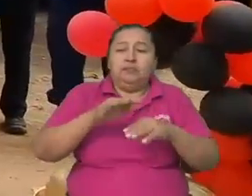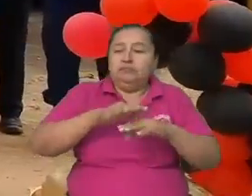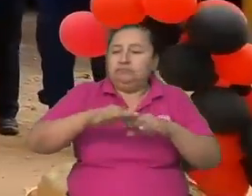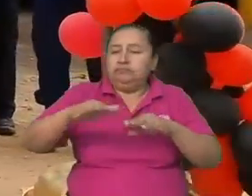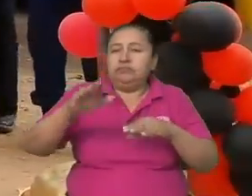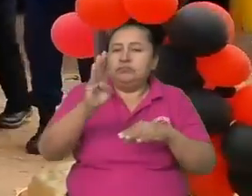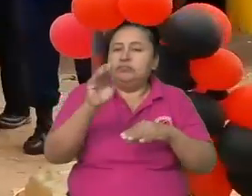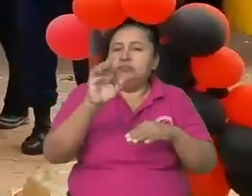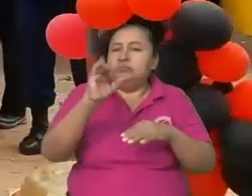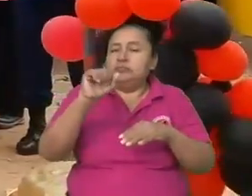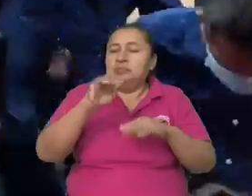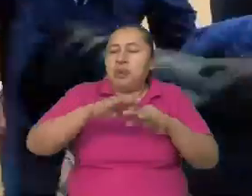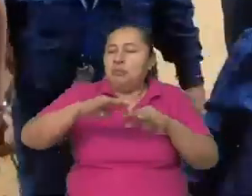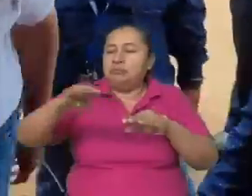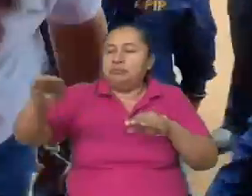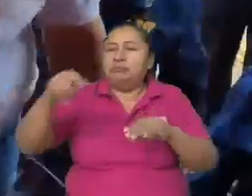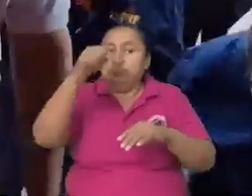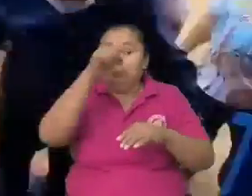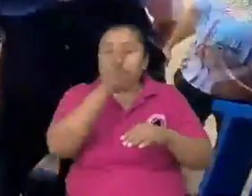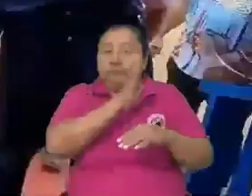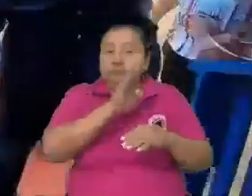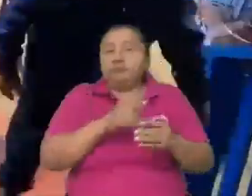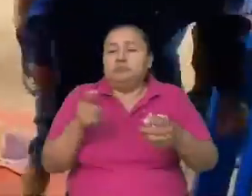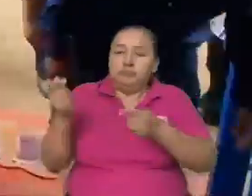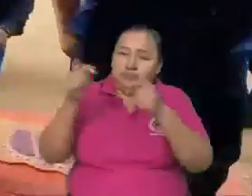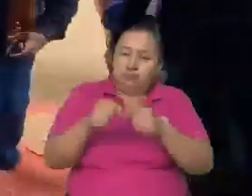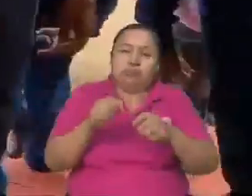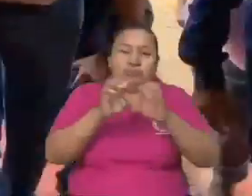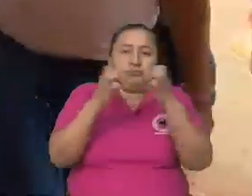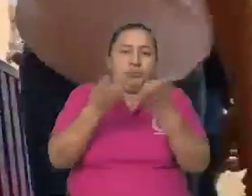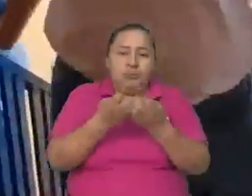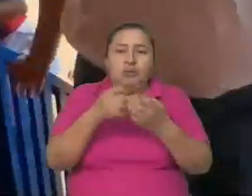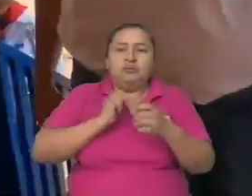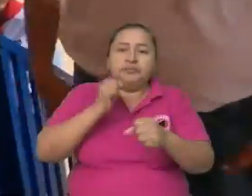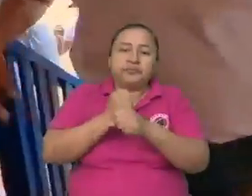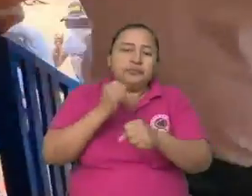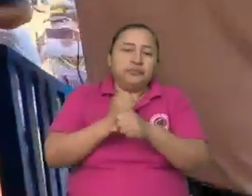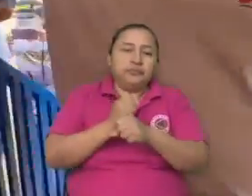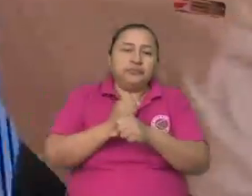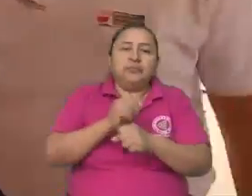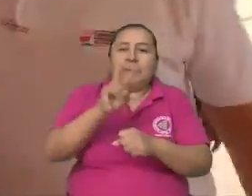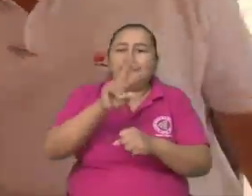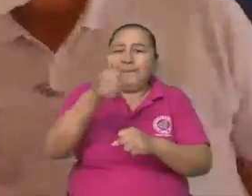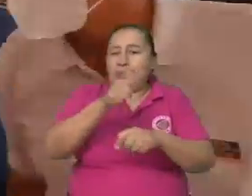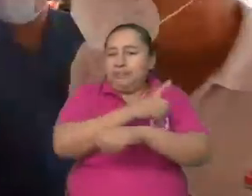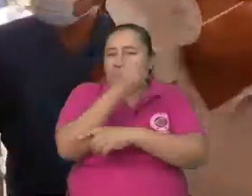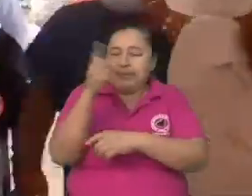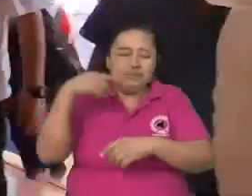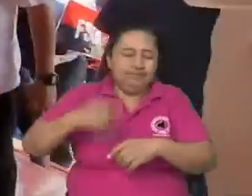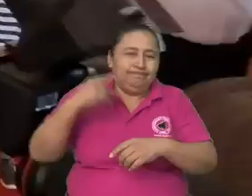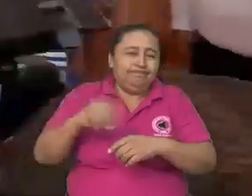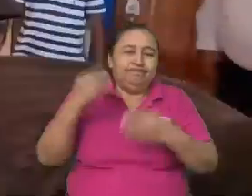barcaza que teníamos en Bluefield. Llevamos equipos que estuvieron trabajando 26 días, día y